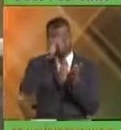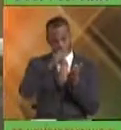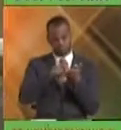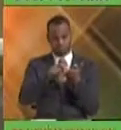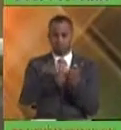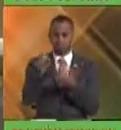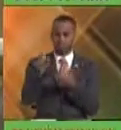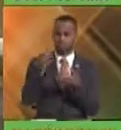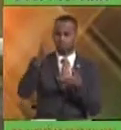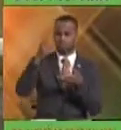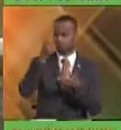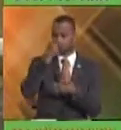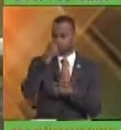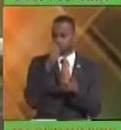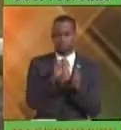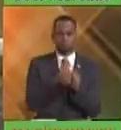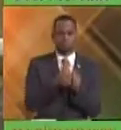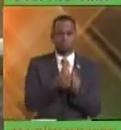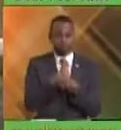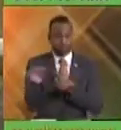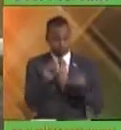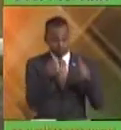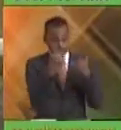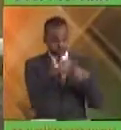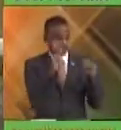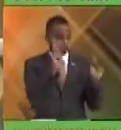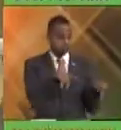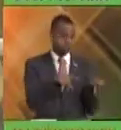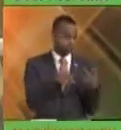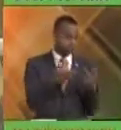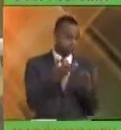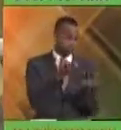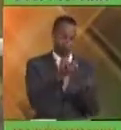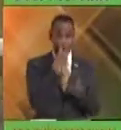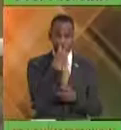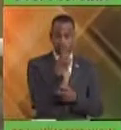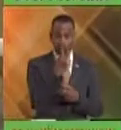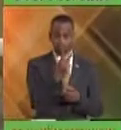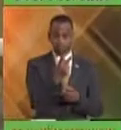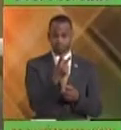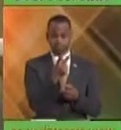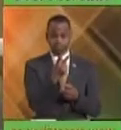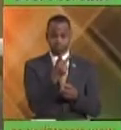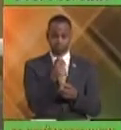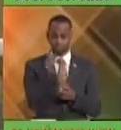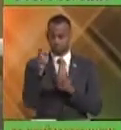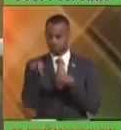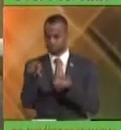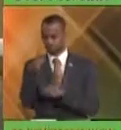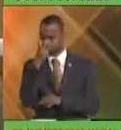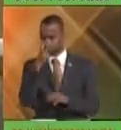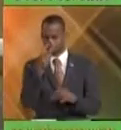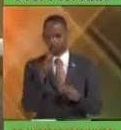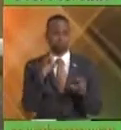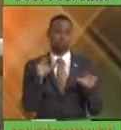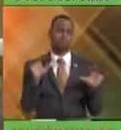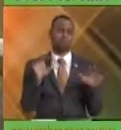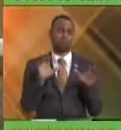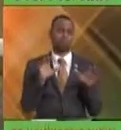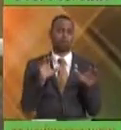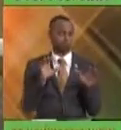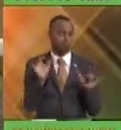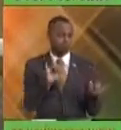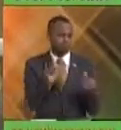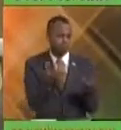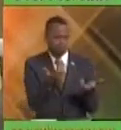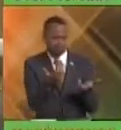yo no puedo seguir las mismas estrategias que para una persona que sí ve porque sus necesidades son específicas lo mismo me pasa con una persona